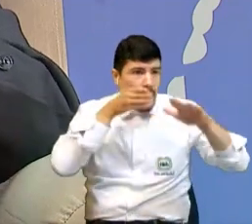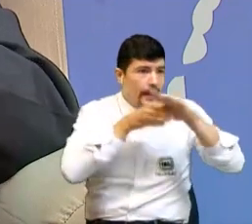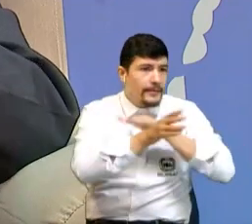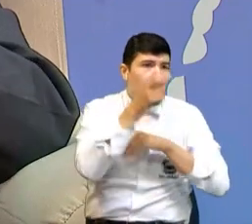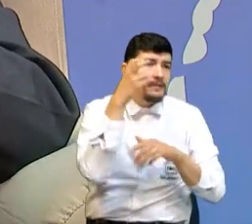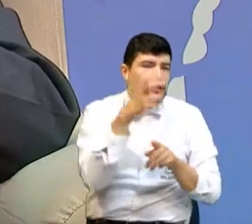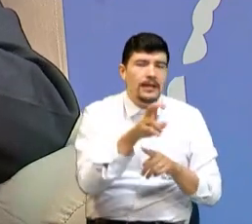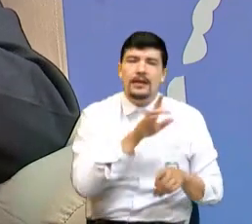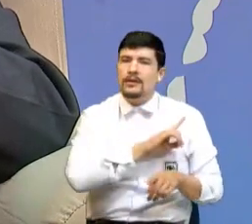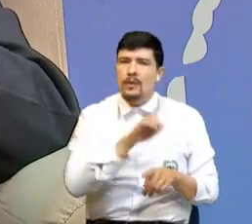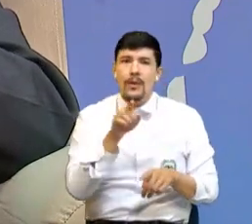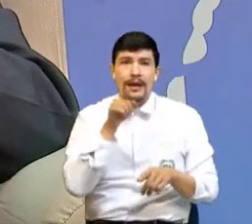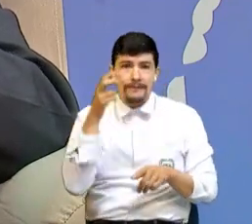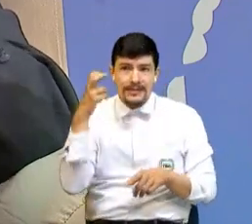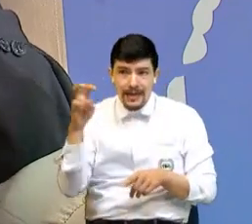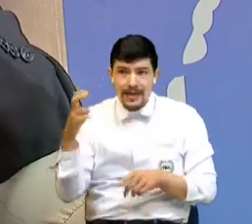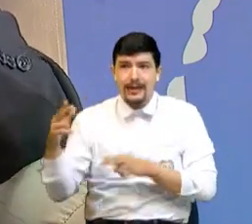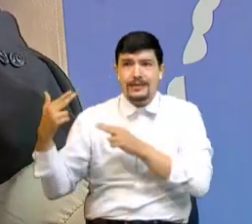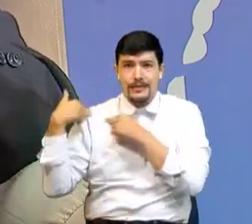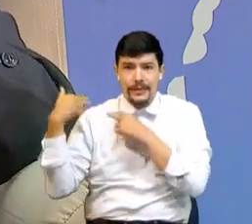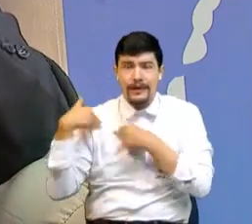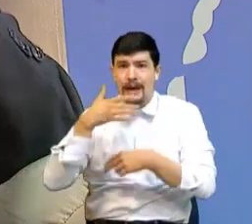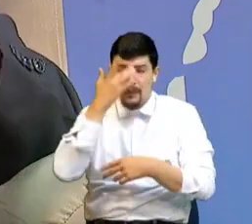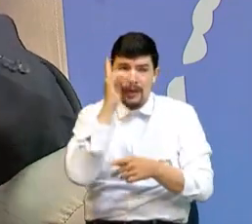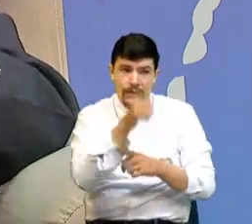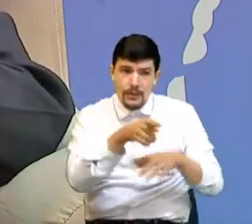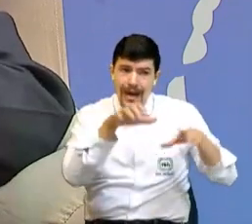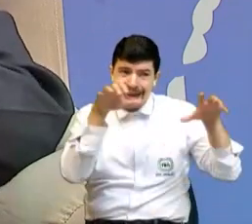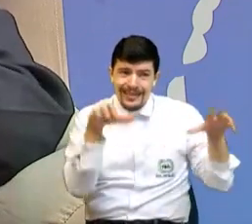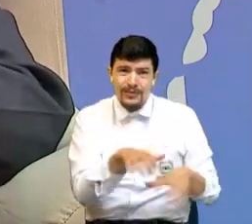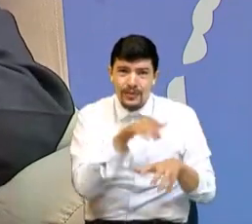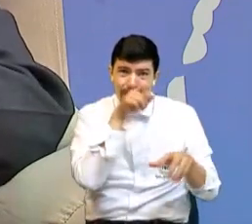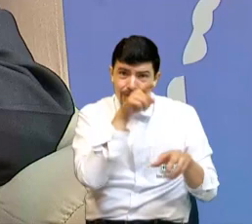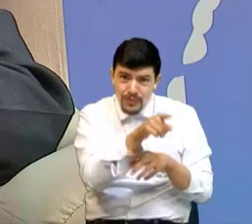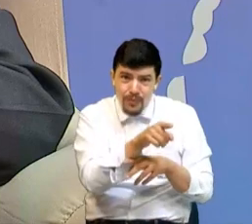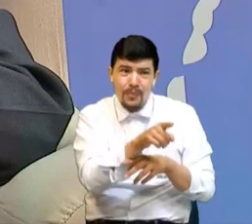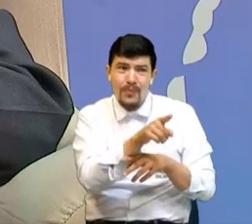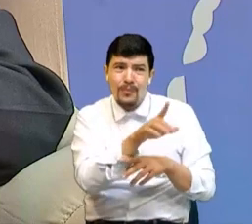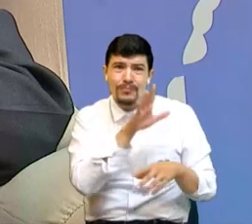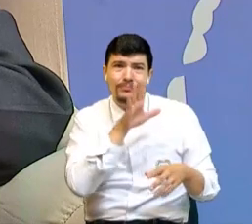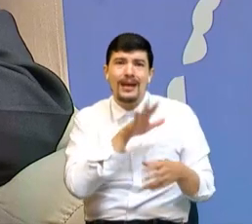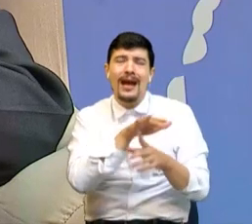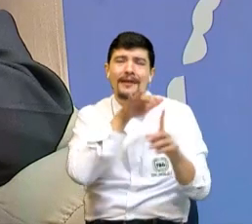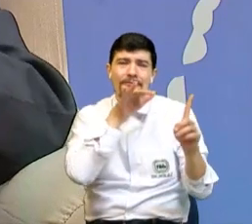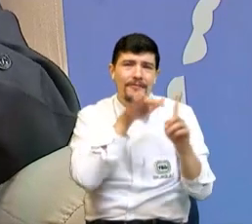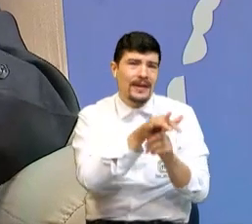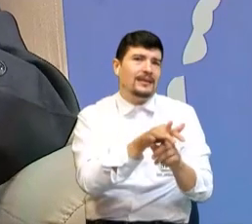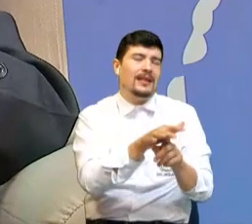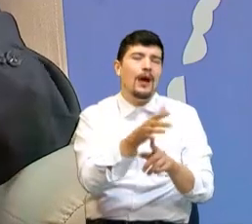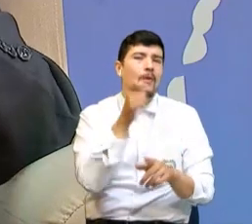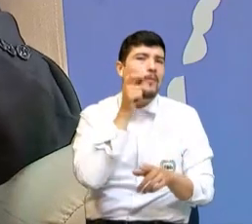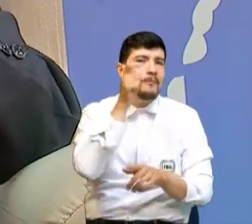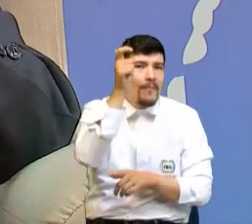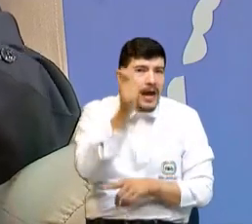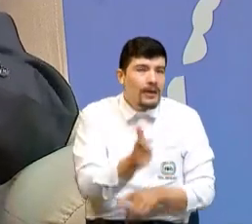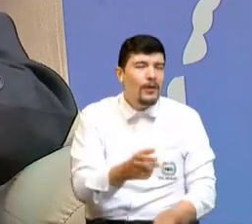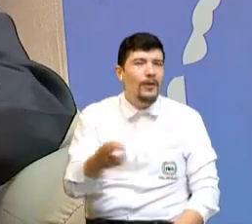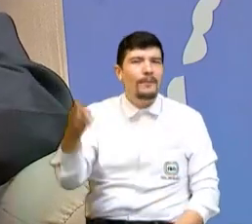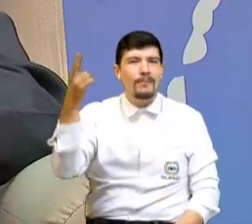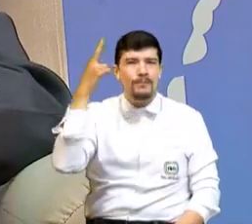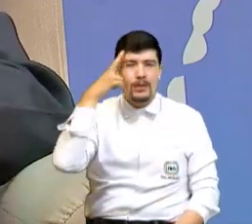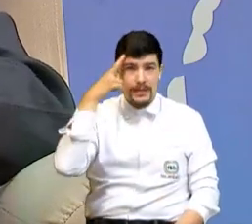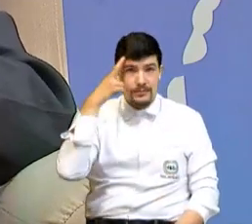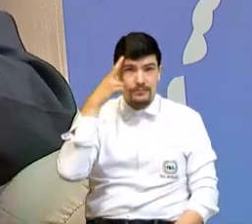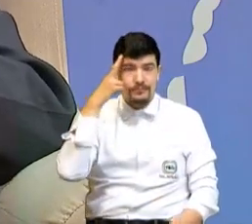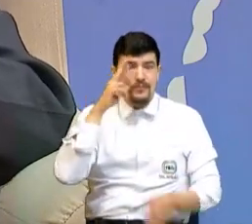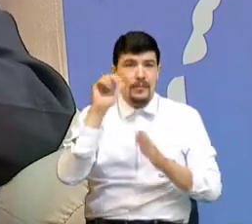son delitos que por su naturaleza y por su gravedad y por su connotación son de carácter oficioso. Entonces,